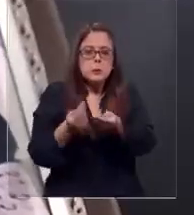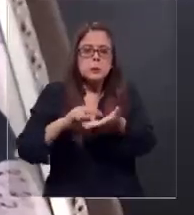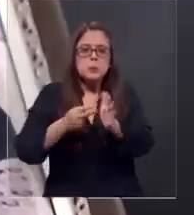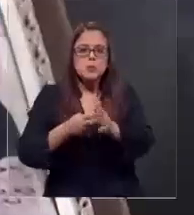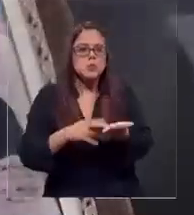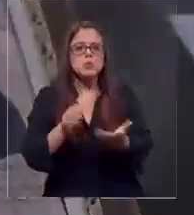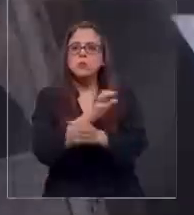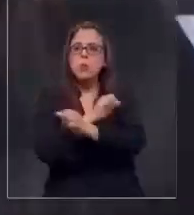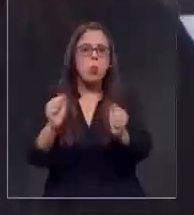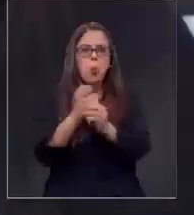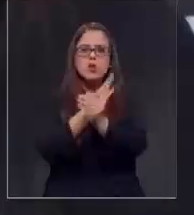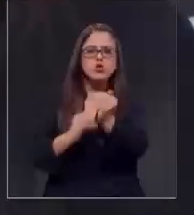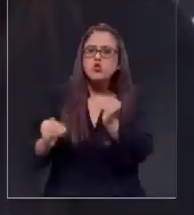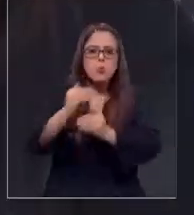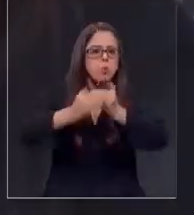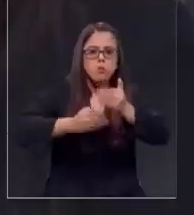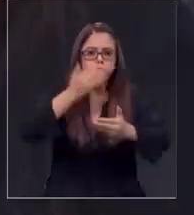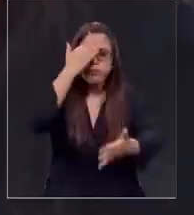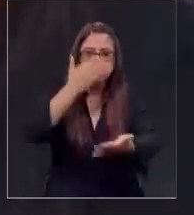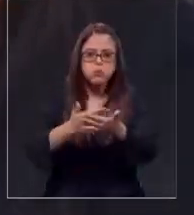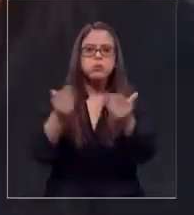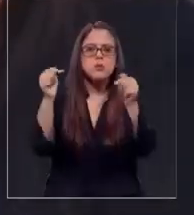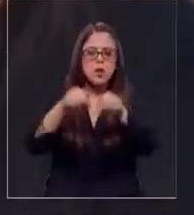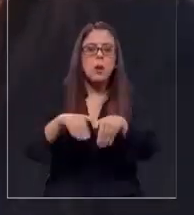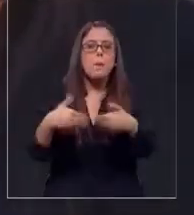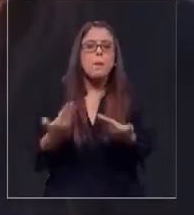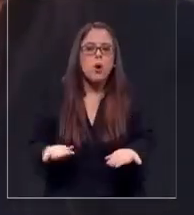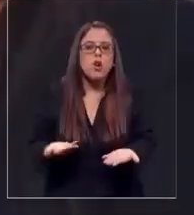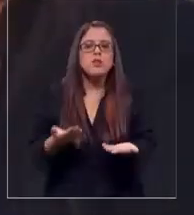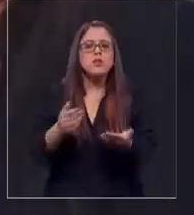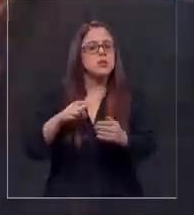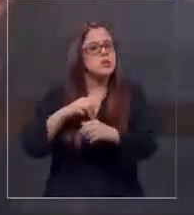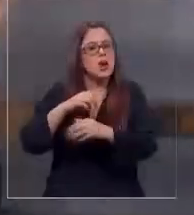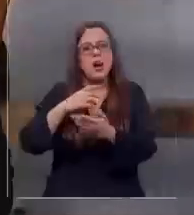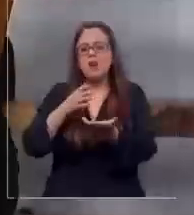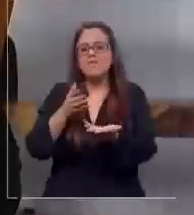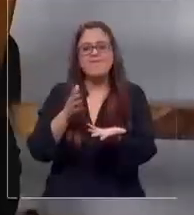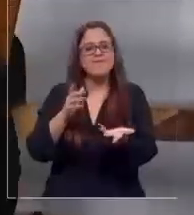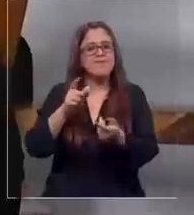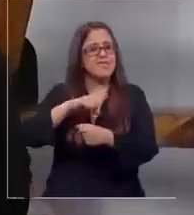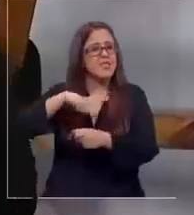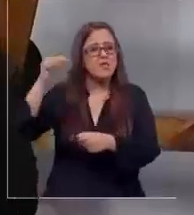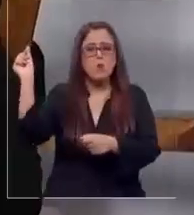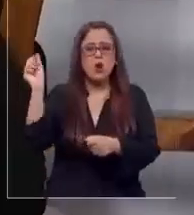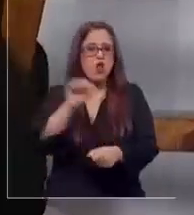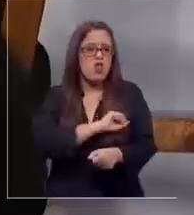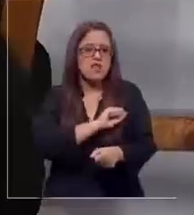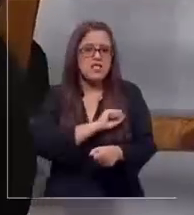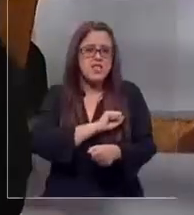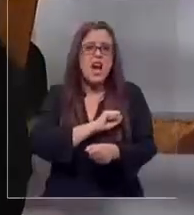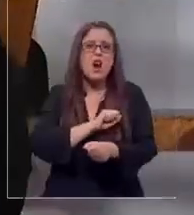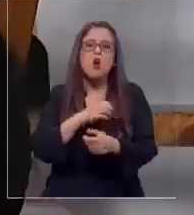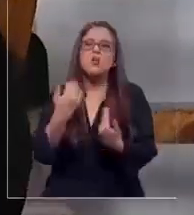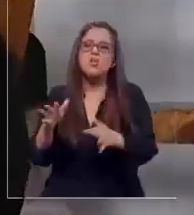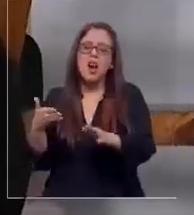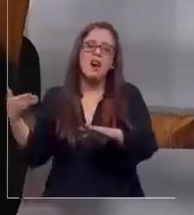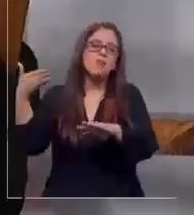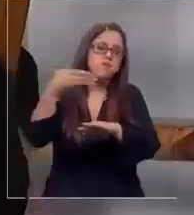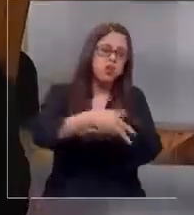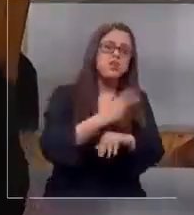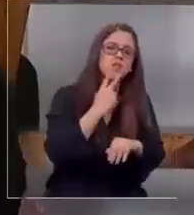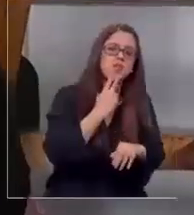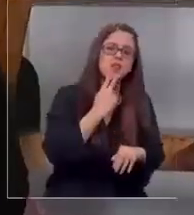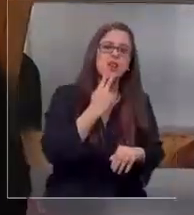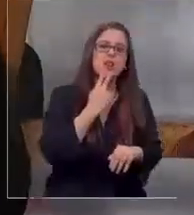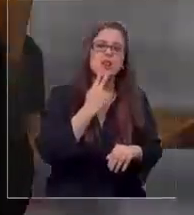no han podido superar hasta el día de hoy. Por ello debieron dejar Santiago y partir a Curicó. Aquí nos relatan otro